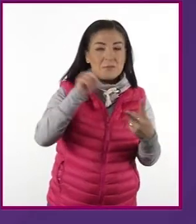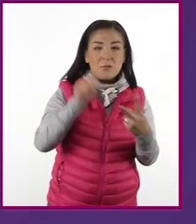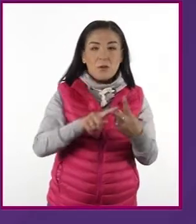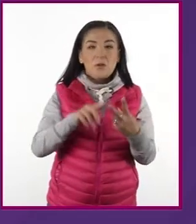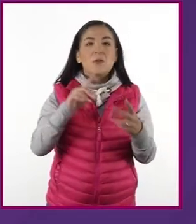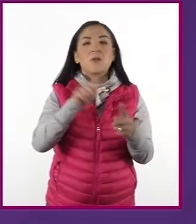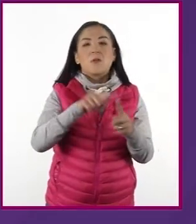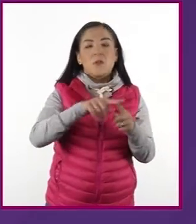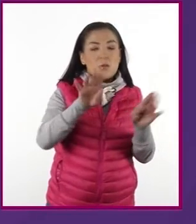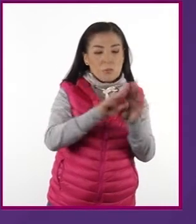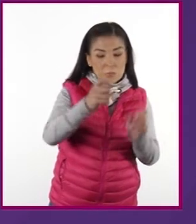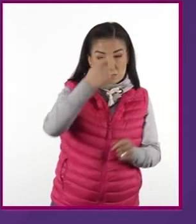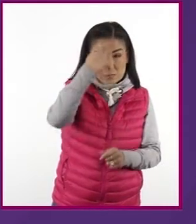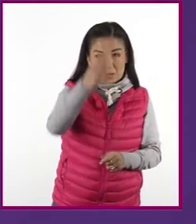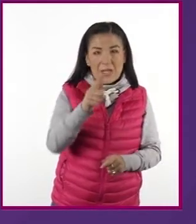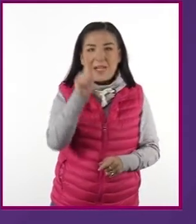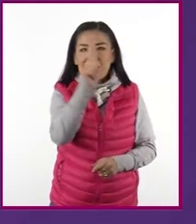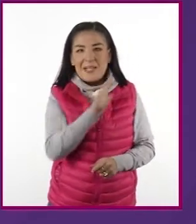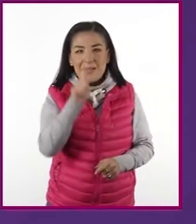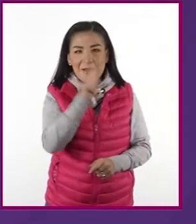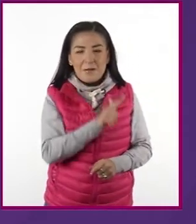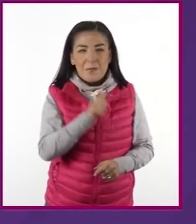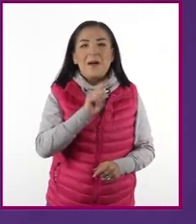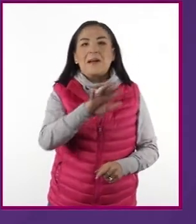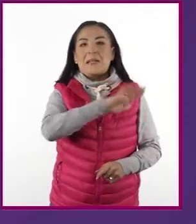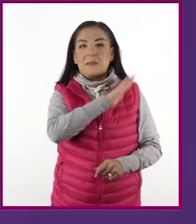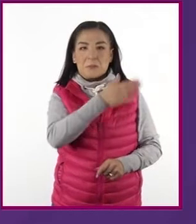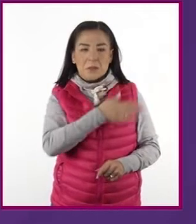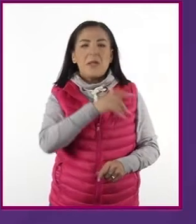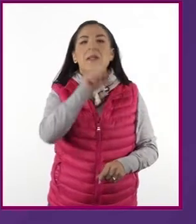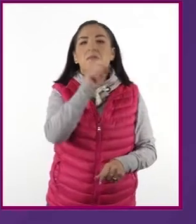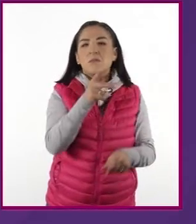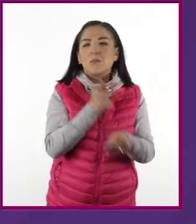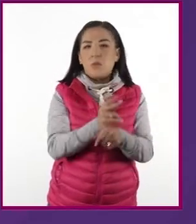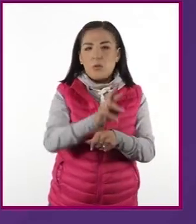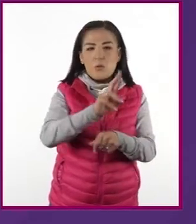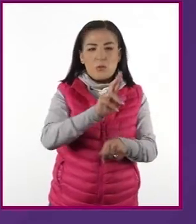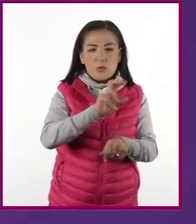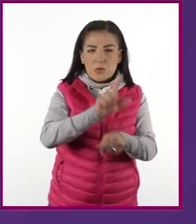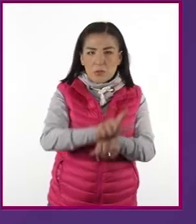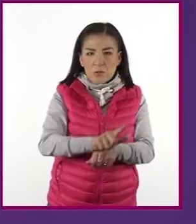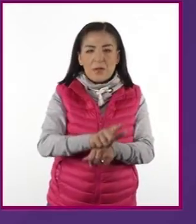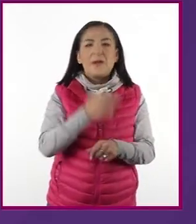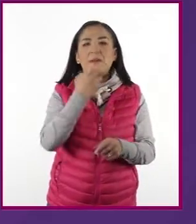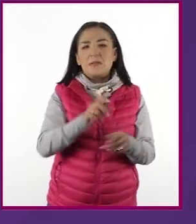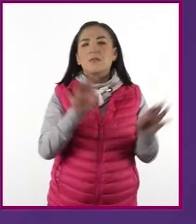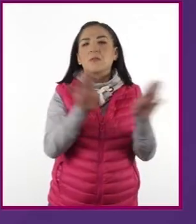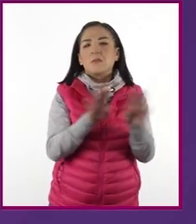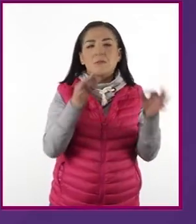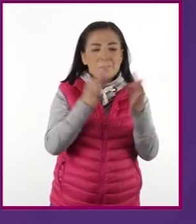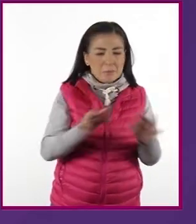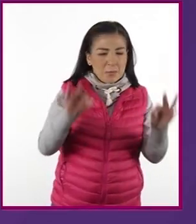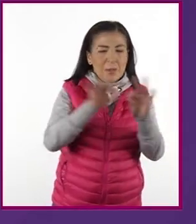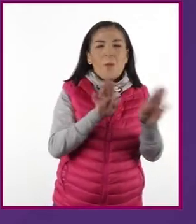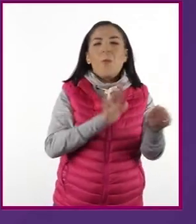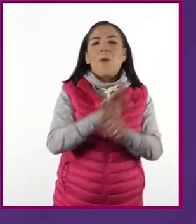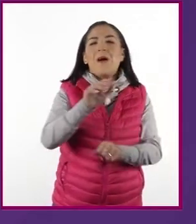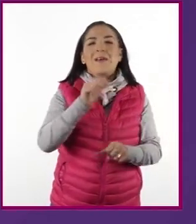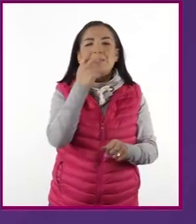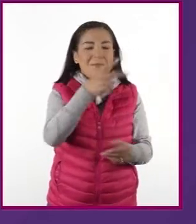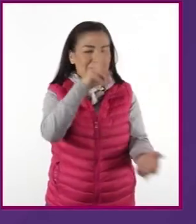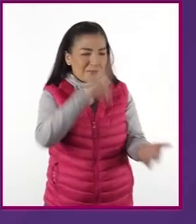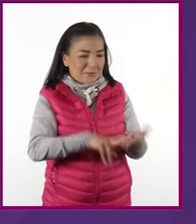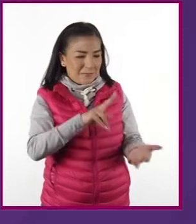y portuguesa, da cuenta no solo de la vitalidad del espíritu en nuestro continente, sino